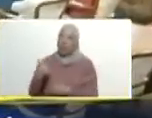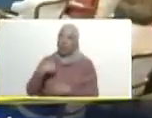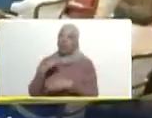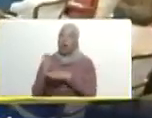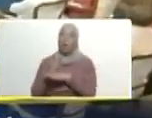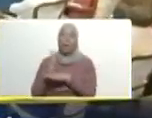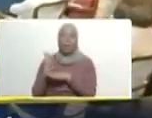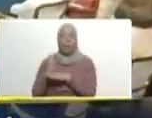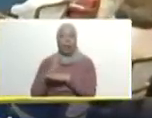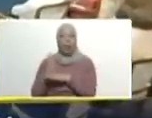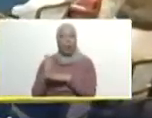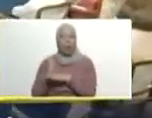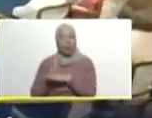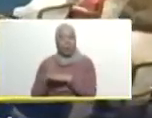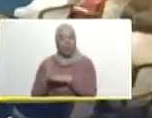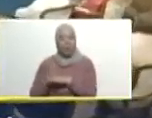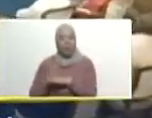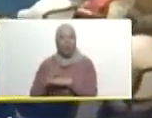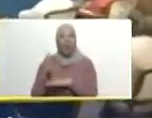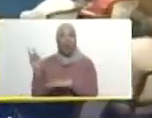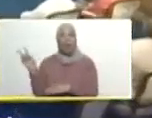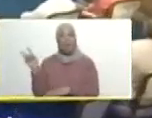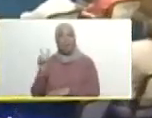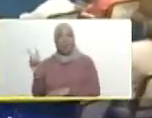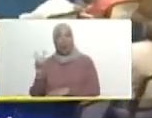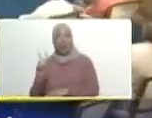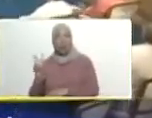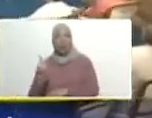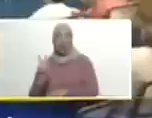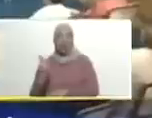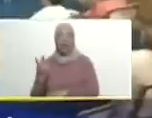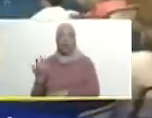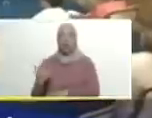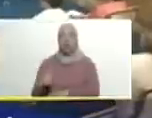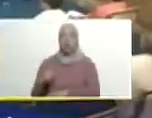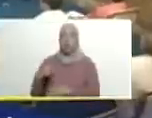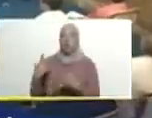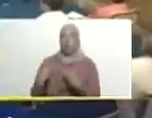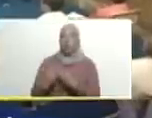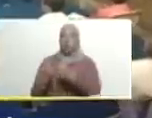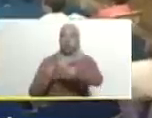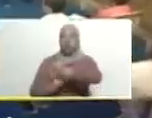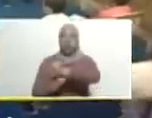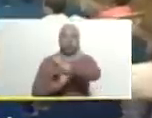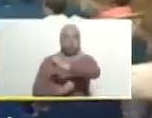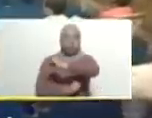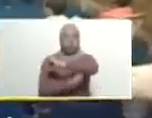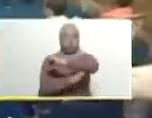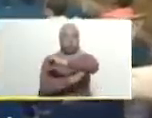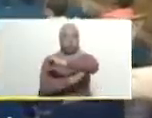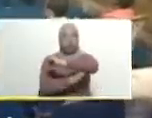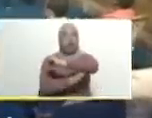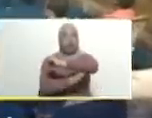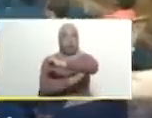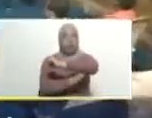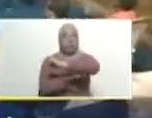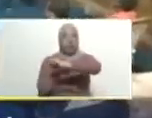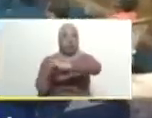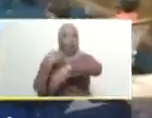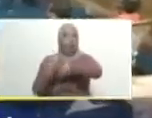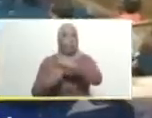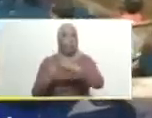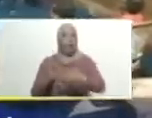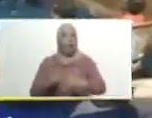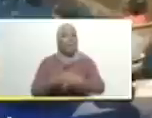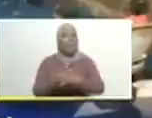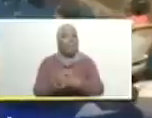para que ambos países, ambos pueblos, construyendo sobre la base de la cooperación y la solidaridad, puedan